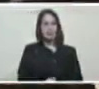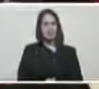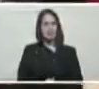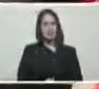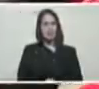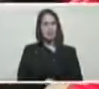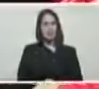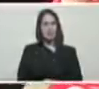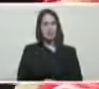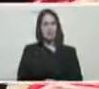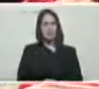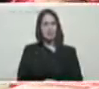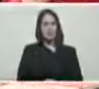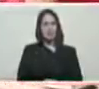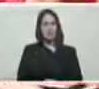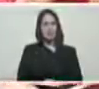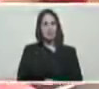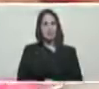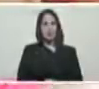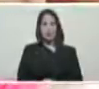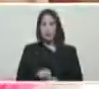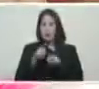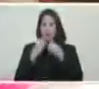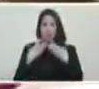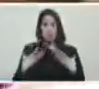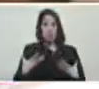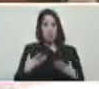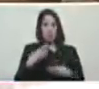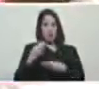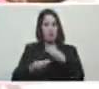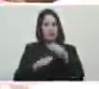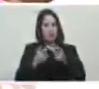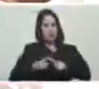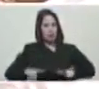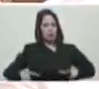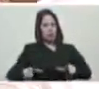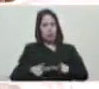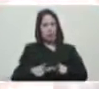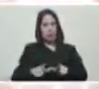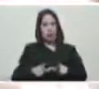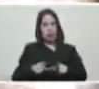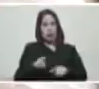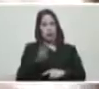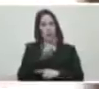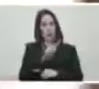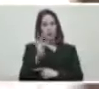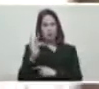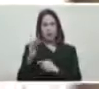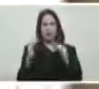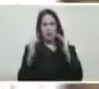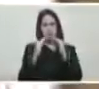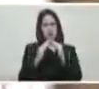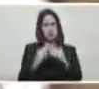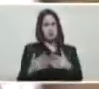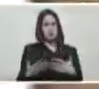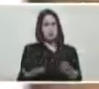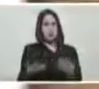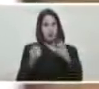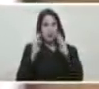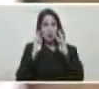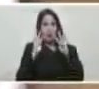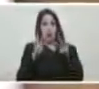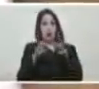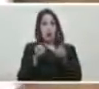hacerlo hacerlo en este cuartel maravilloso el cuartel de la montaña Es una belleza hacerlo